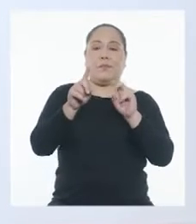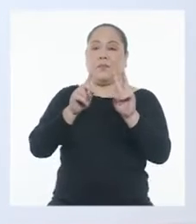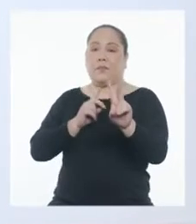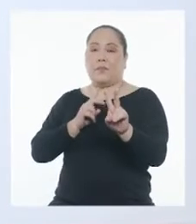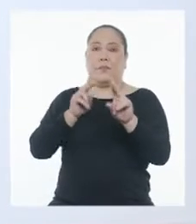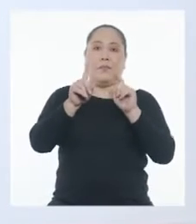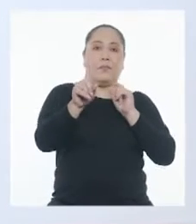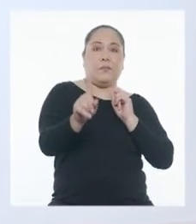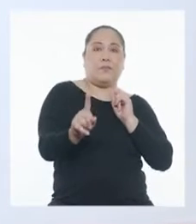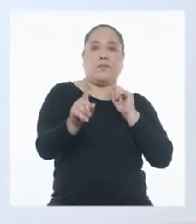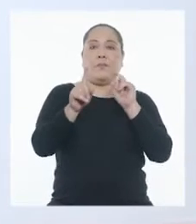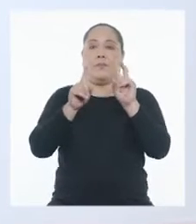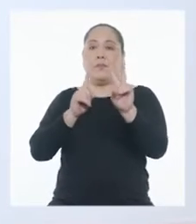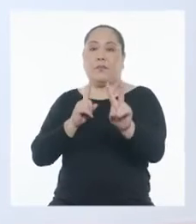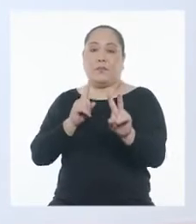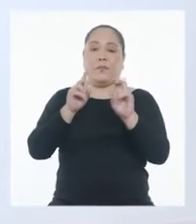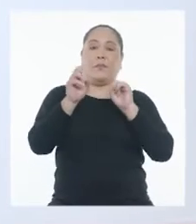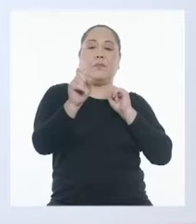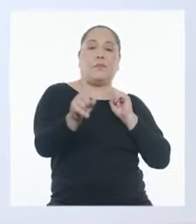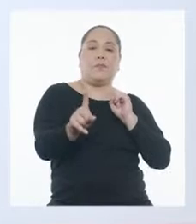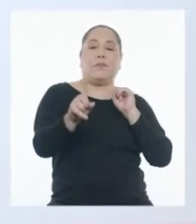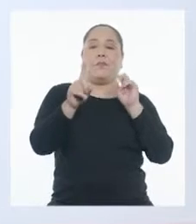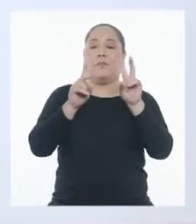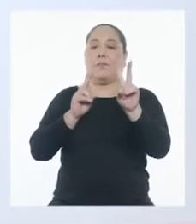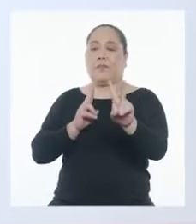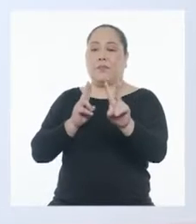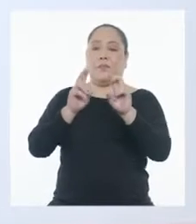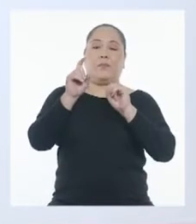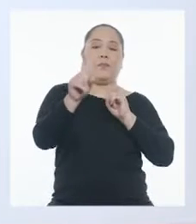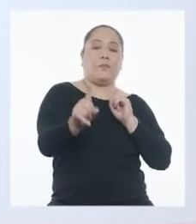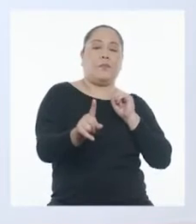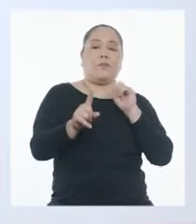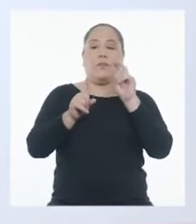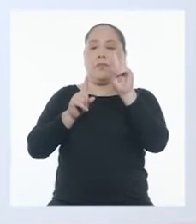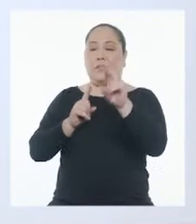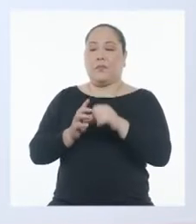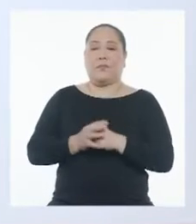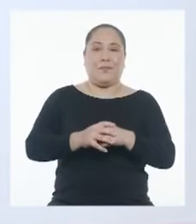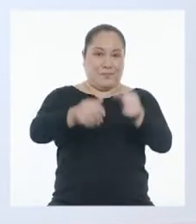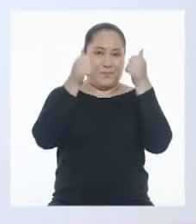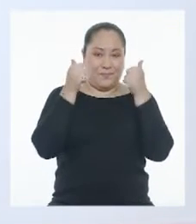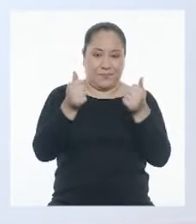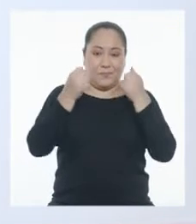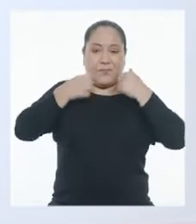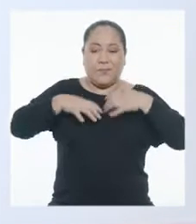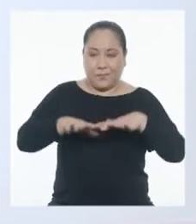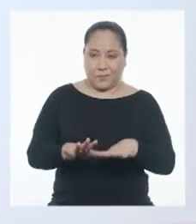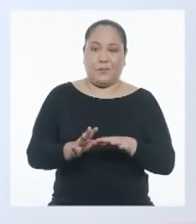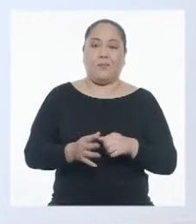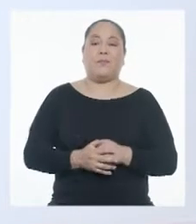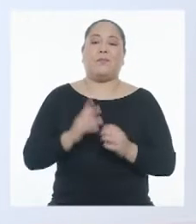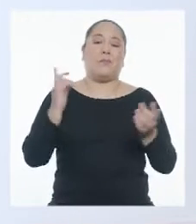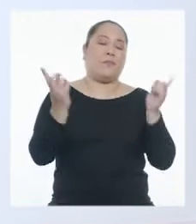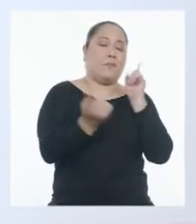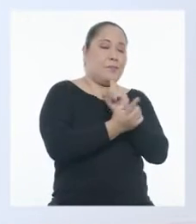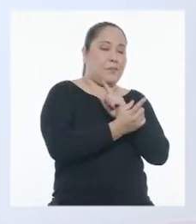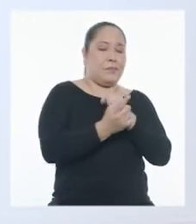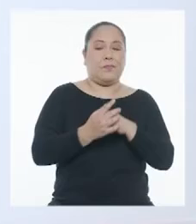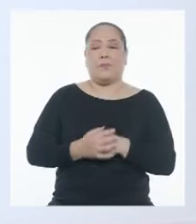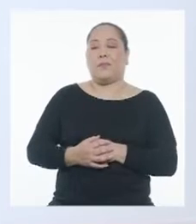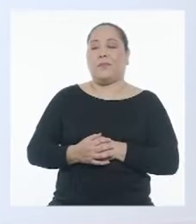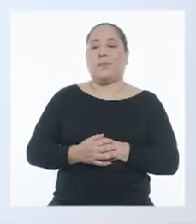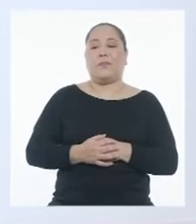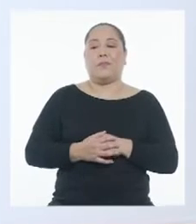2, 1, 2, 1, 2. Eso es. Bien. Y suelto. Cambiamos de